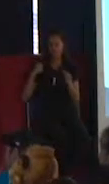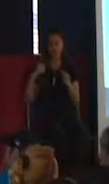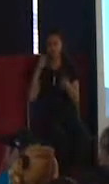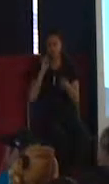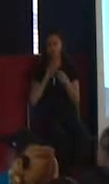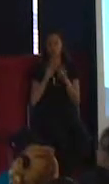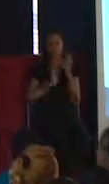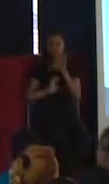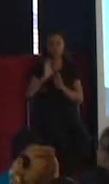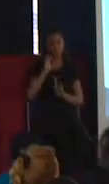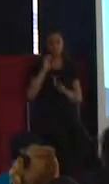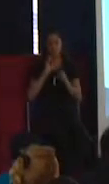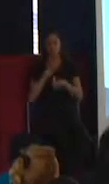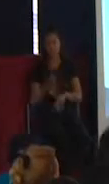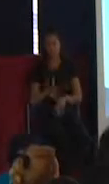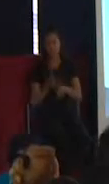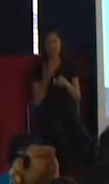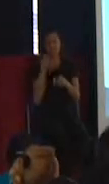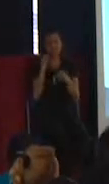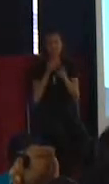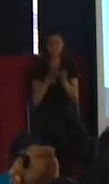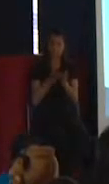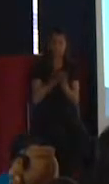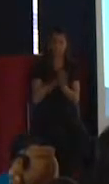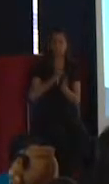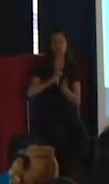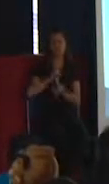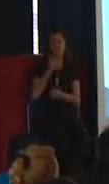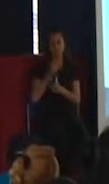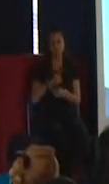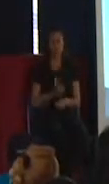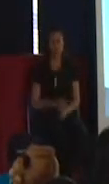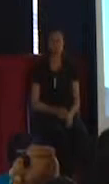la garantía de estos derechos.